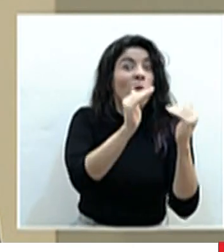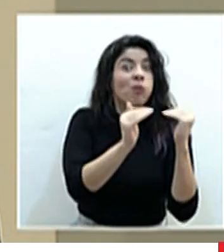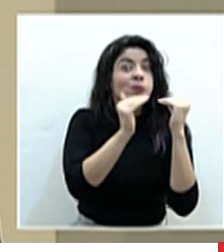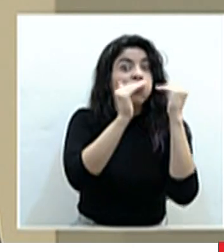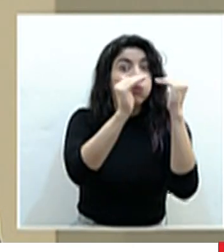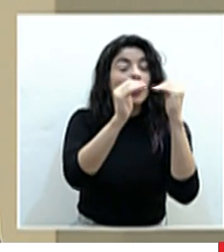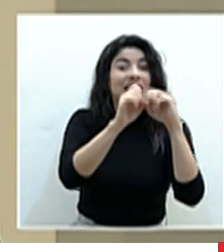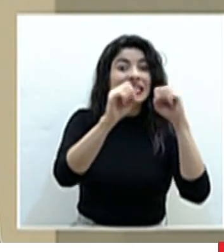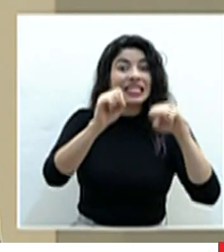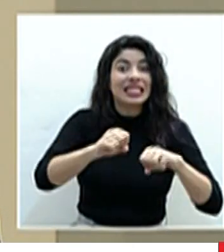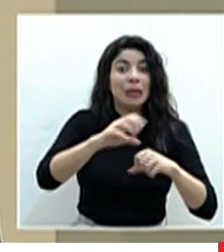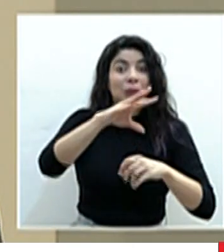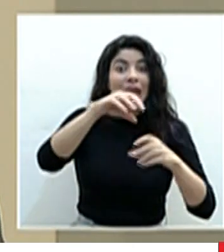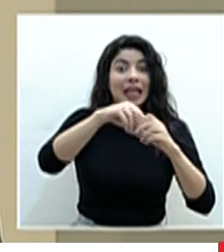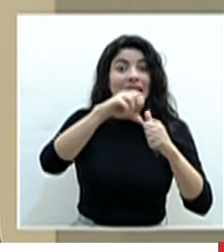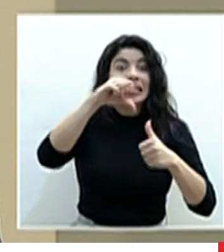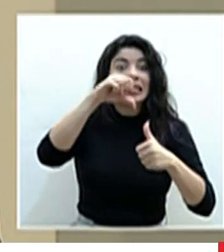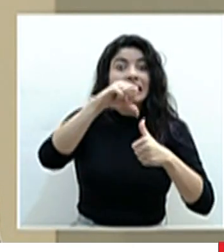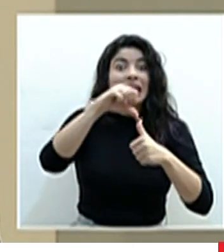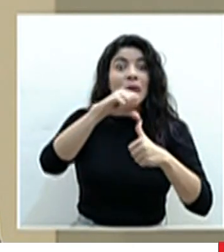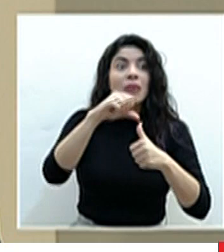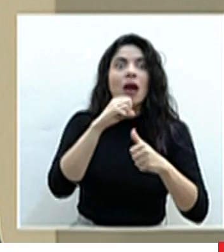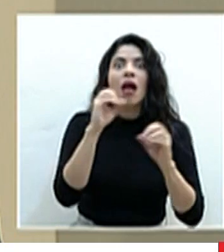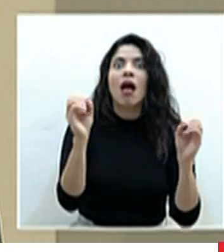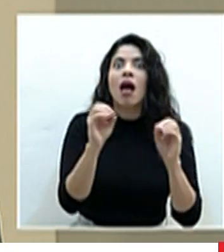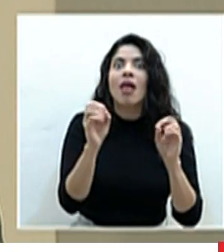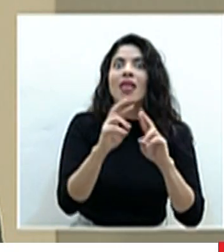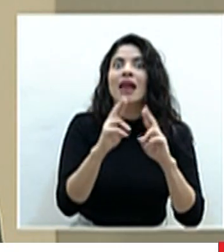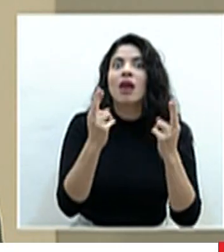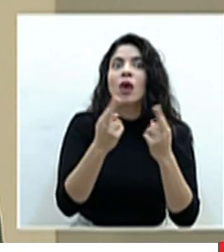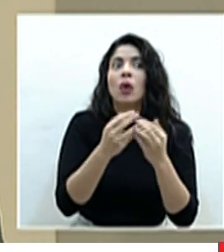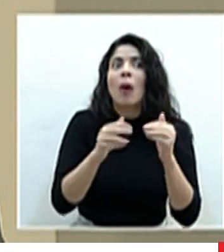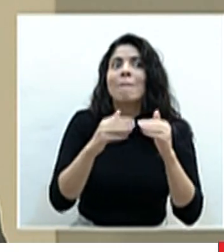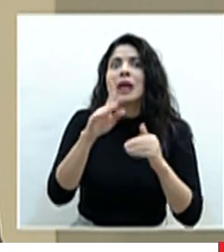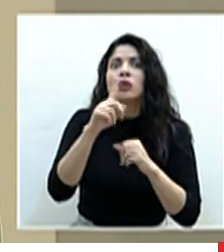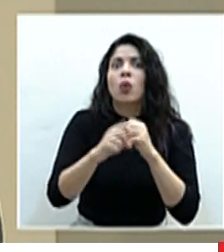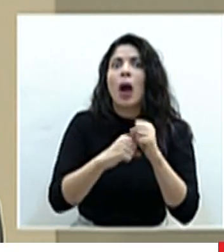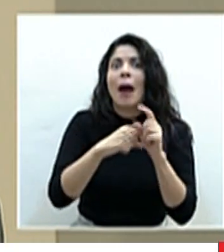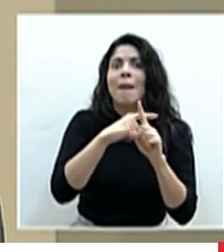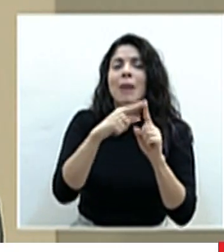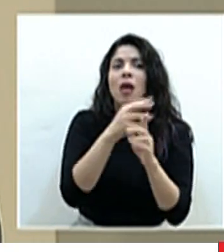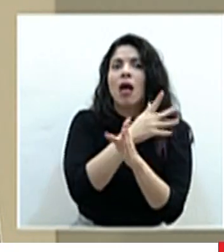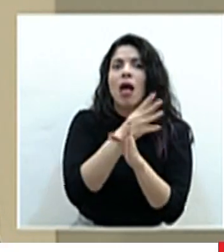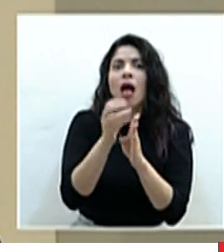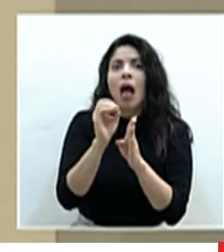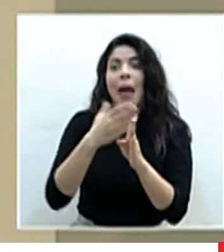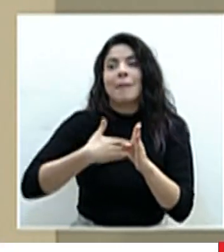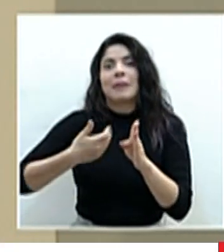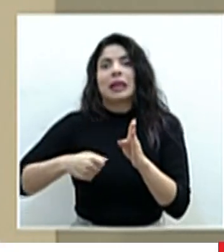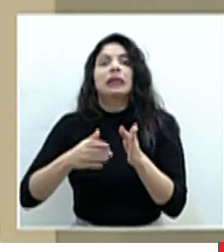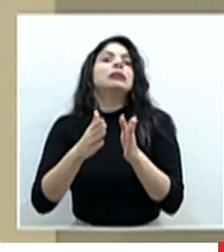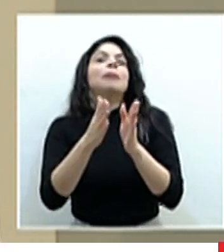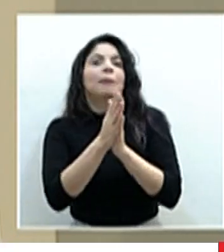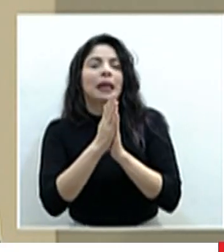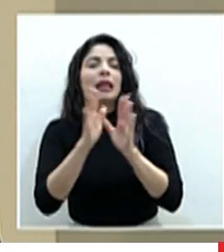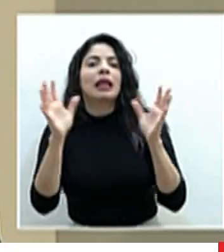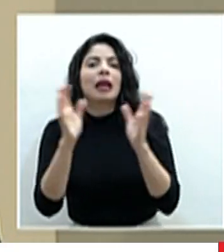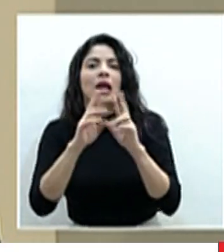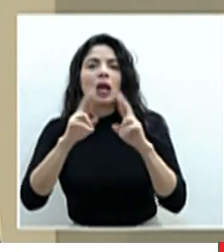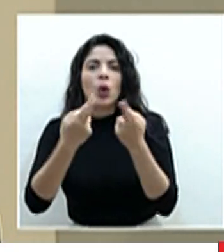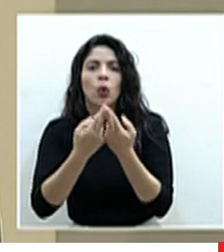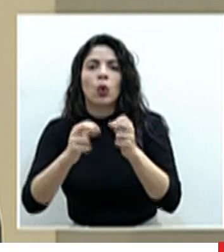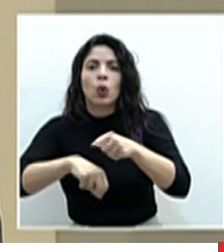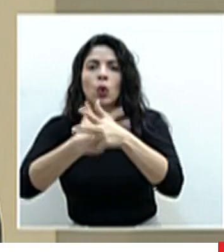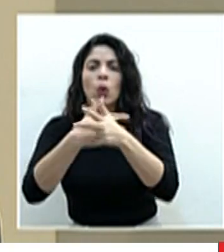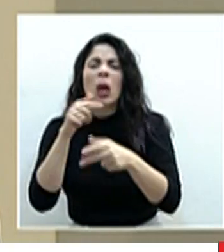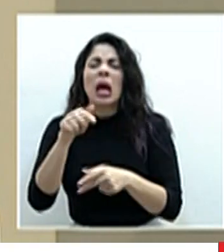en el Sistema de Integración Centroamericana desde hace más de 1 año y medio. ¿Y por qué es importante? Porque, como lo hemos señalado,